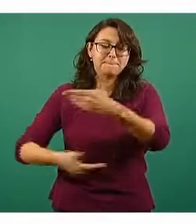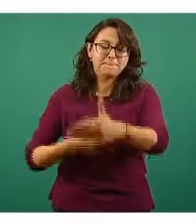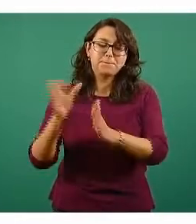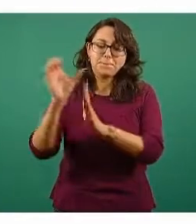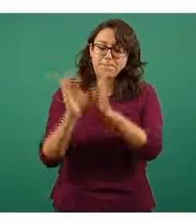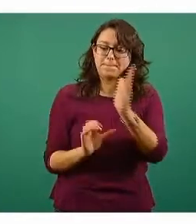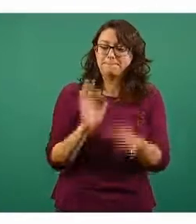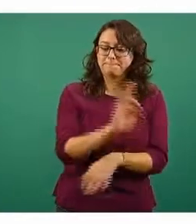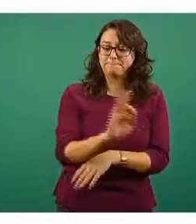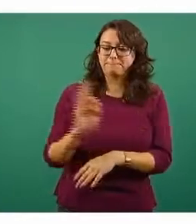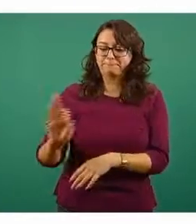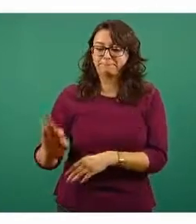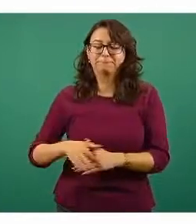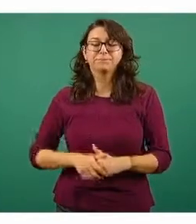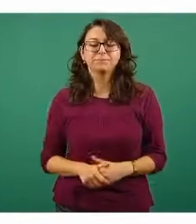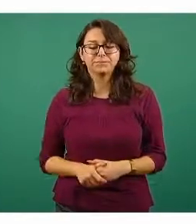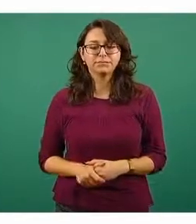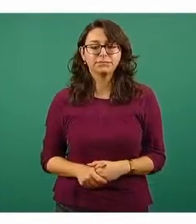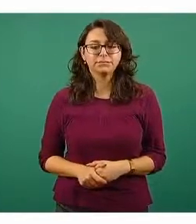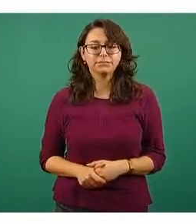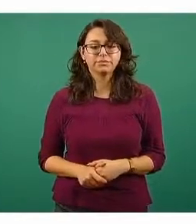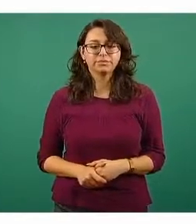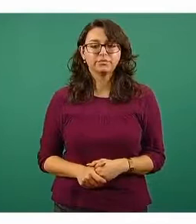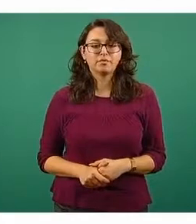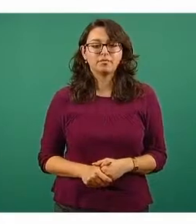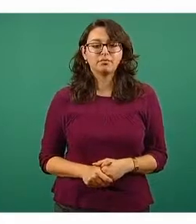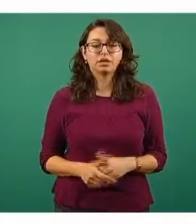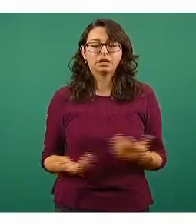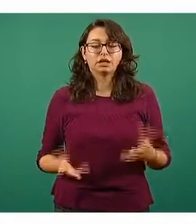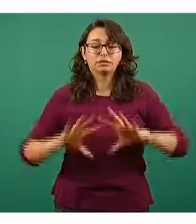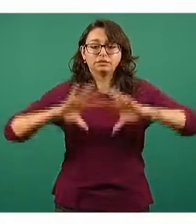de aplicación de la primera dosis. Son